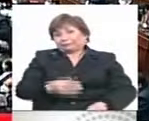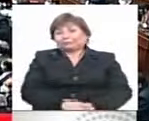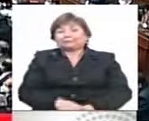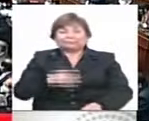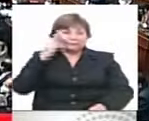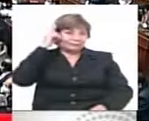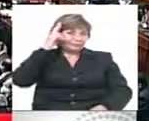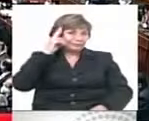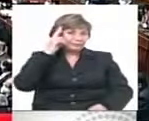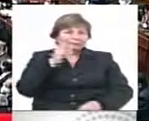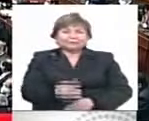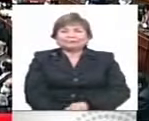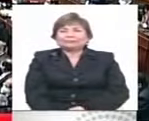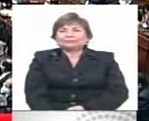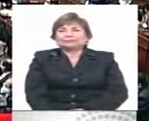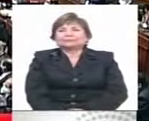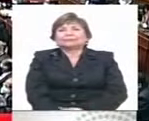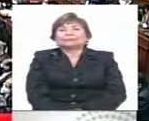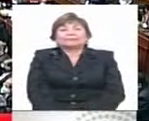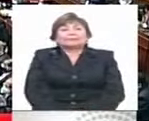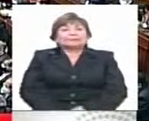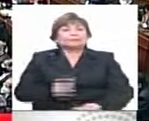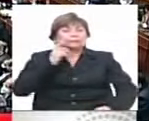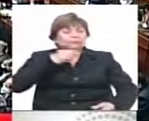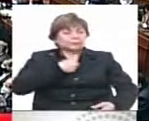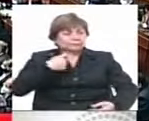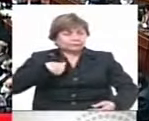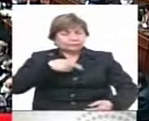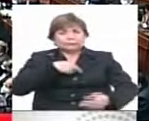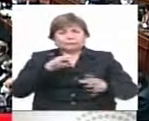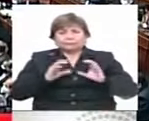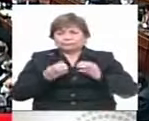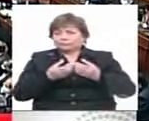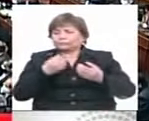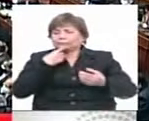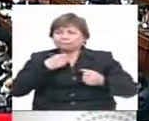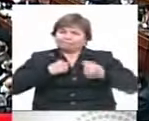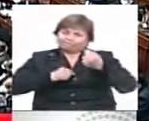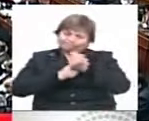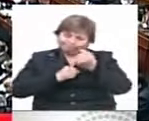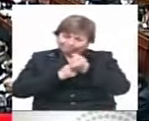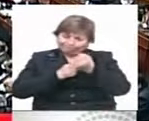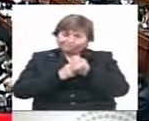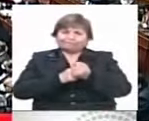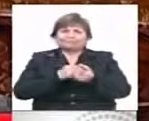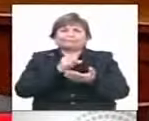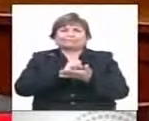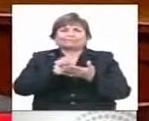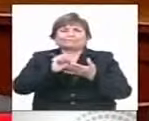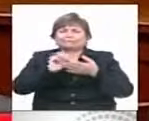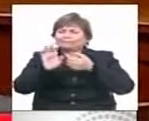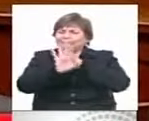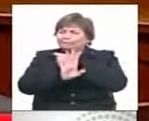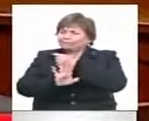eso, una de las prioridades de nuestro gabinete es fortalecer los sistemas de protección social y sentar